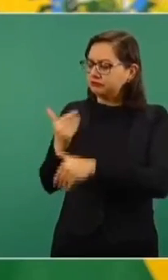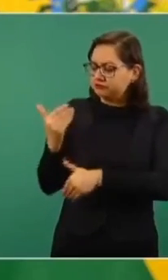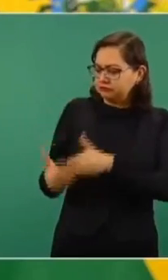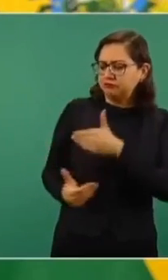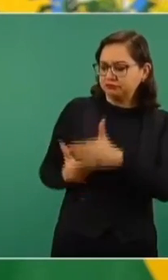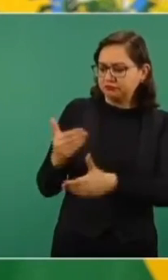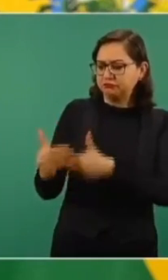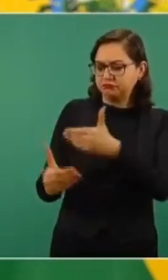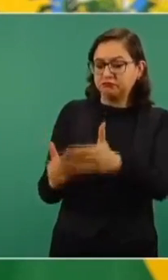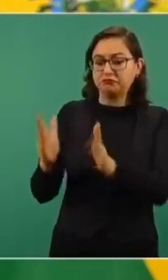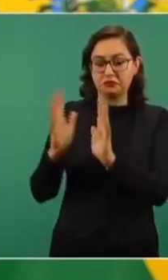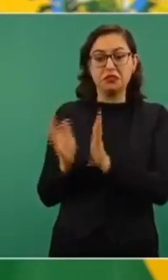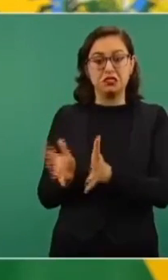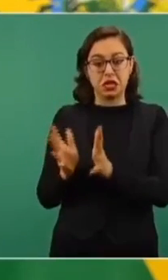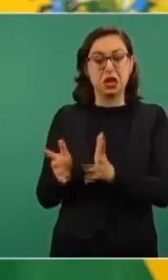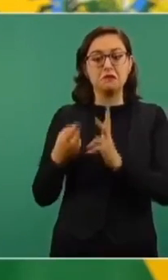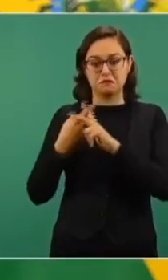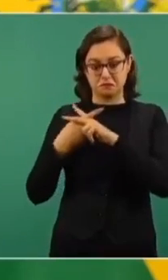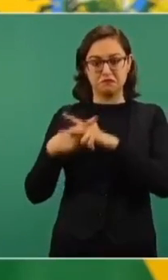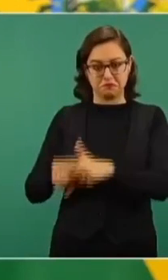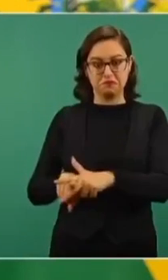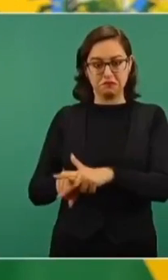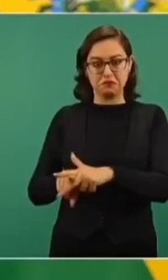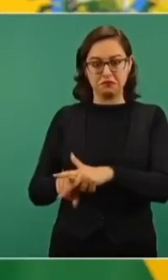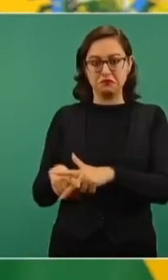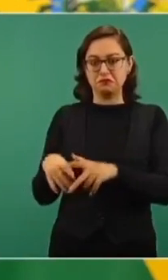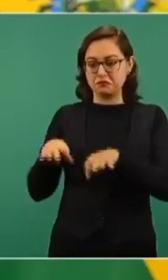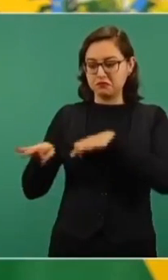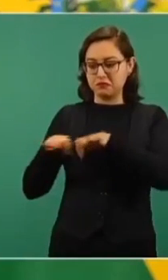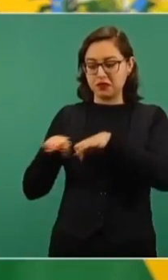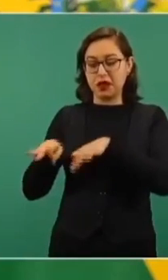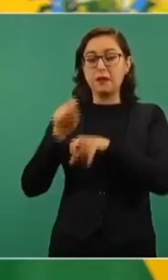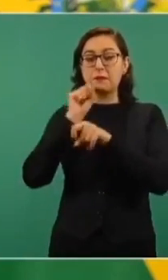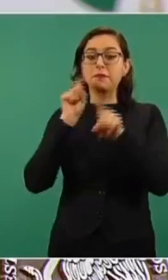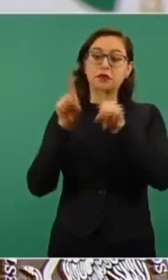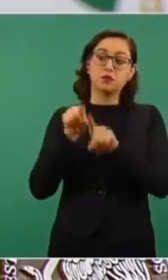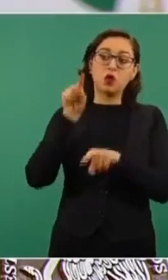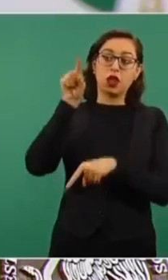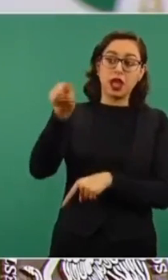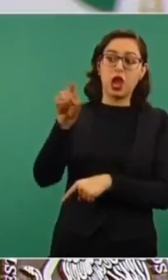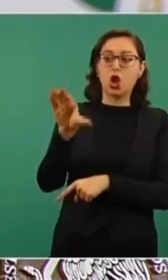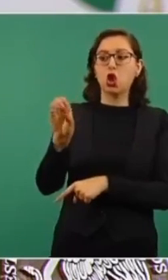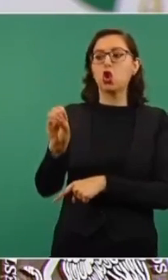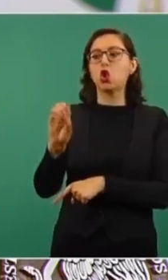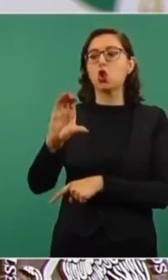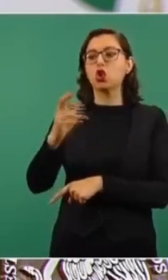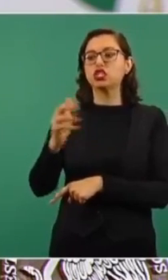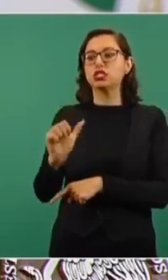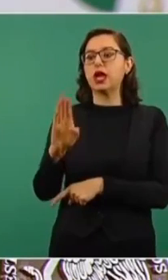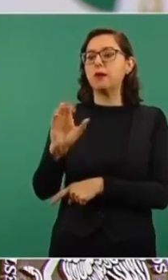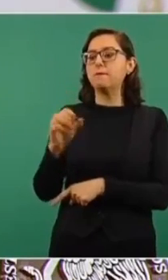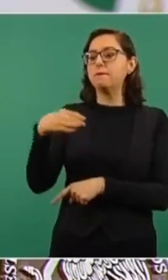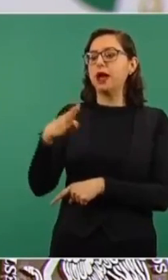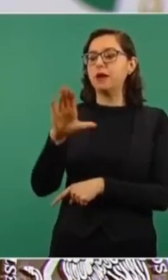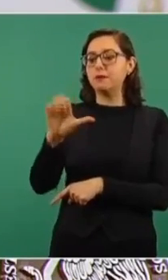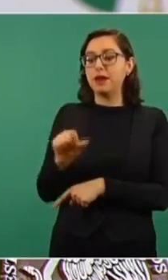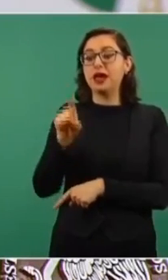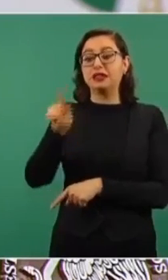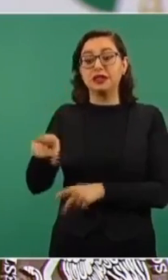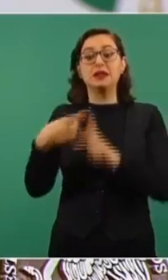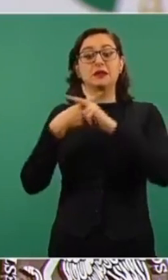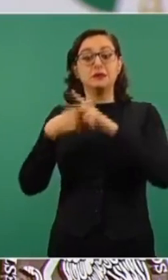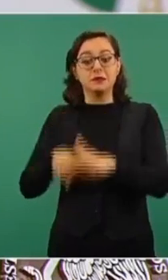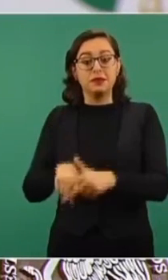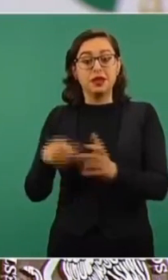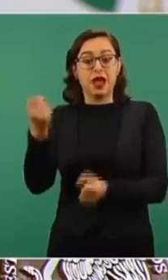produciendo. Es más, en el departamento de Cochabamba ya había una empresa que estaba produciendo vehículos